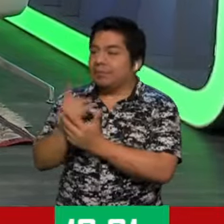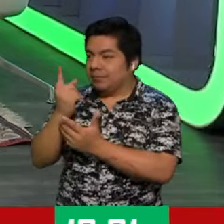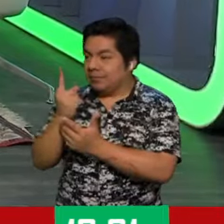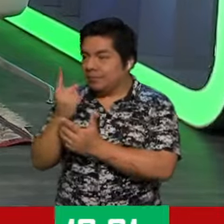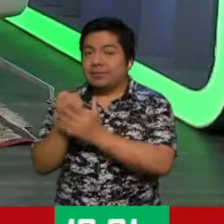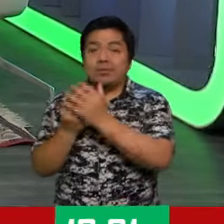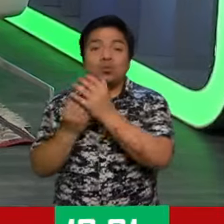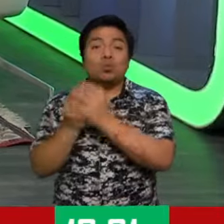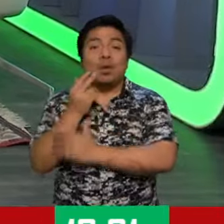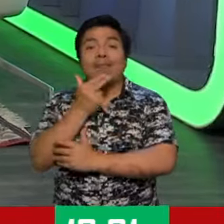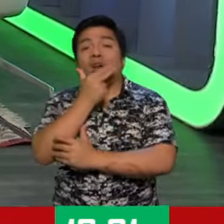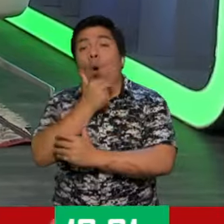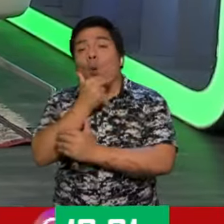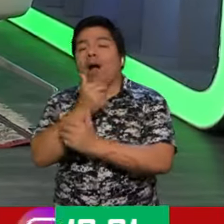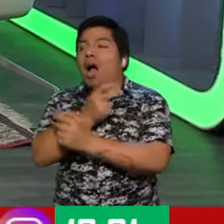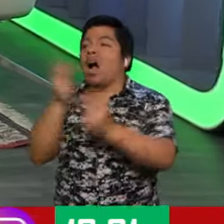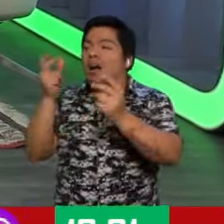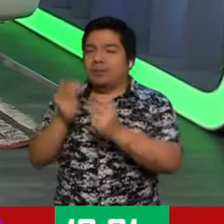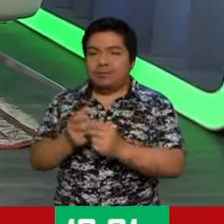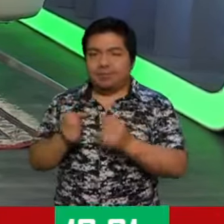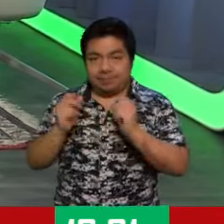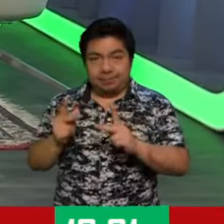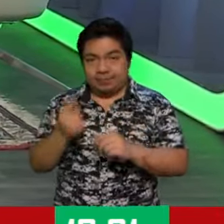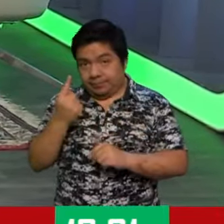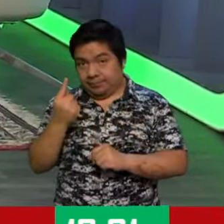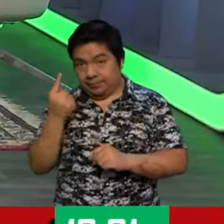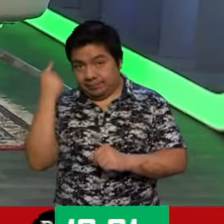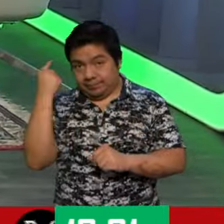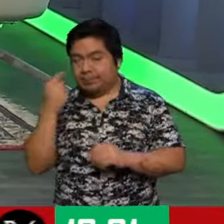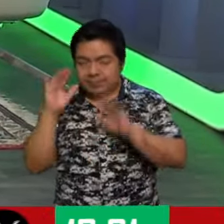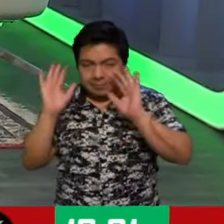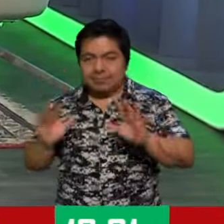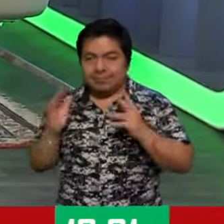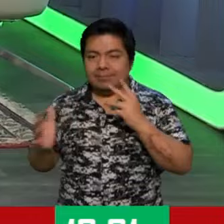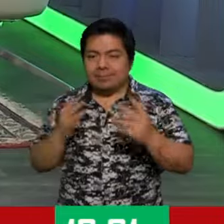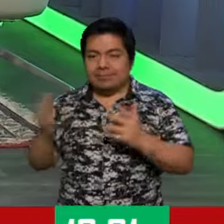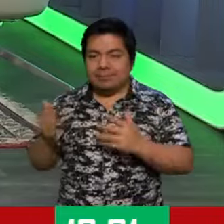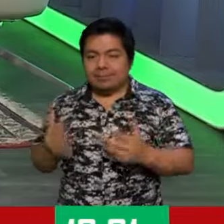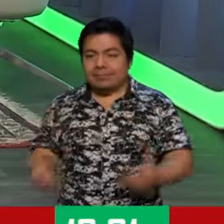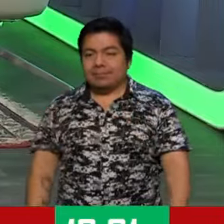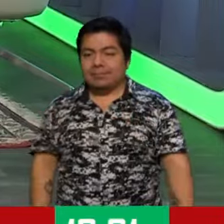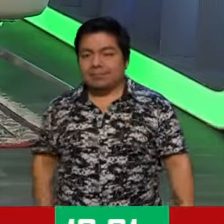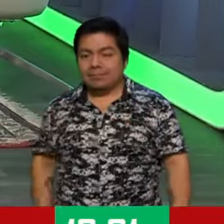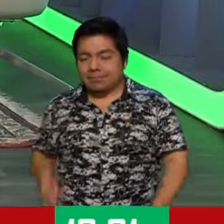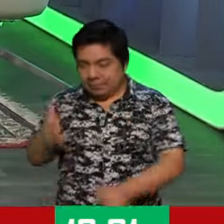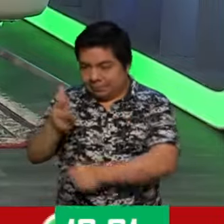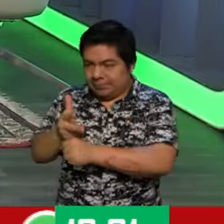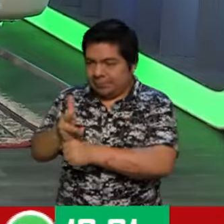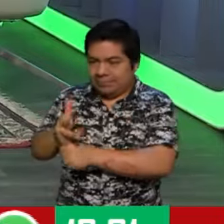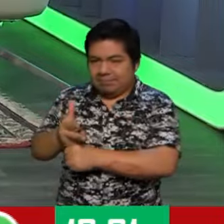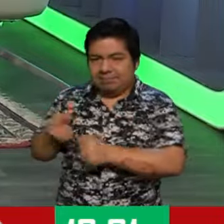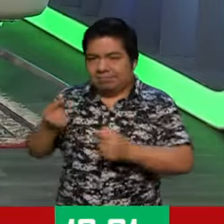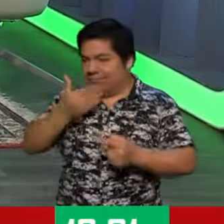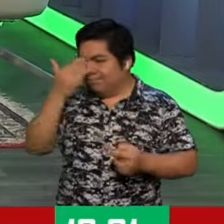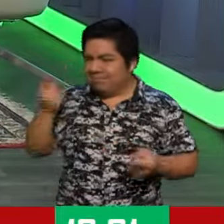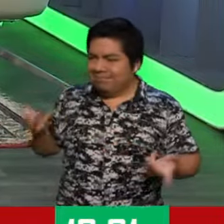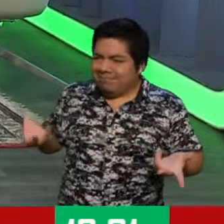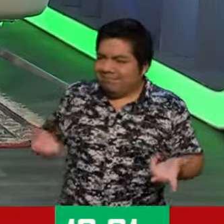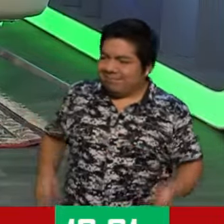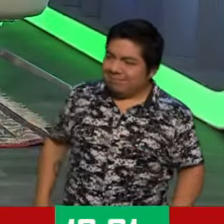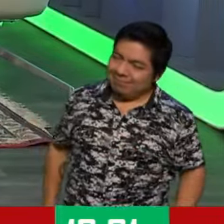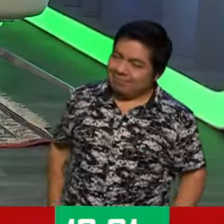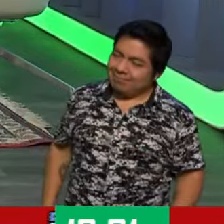hombres. Ajá, ¿eh? Para ¿Listo? Una. Espérame, es que Lira está acomodando la no toma. Sé qué está haciendo. Quiere hacer mira. Aquí una cosa de